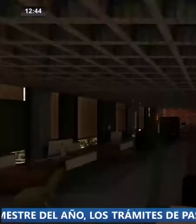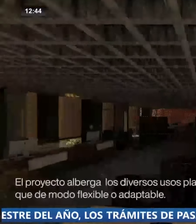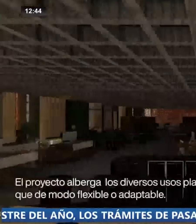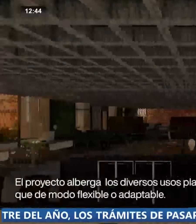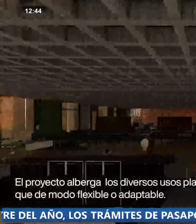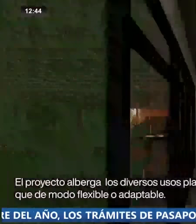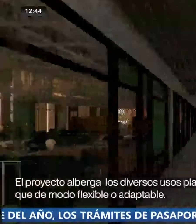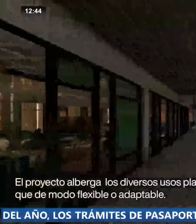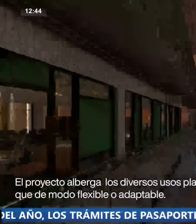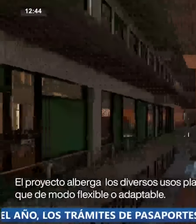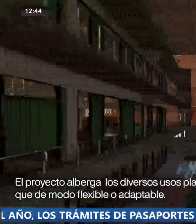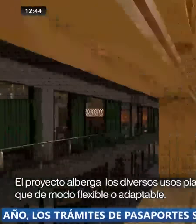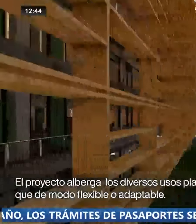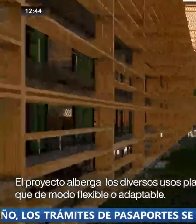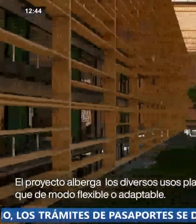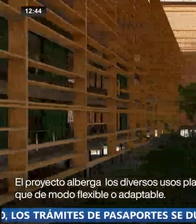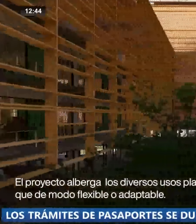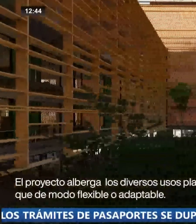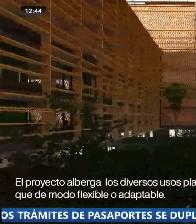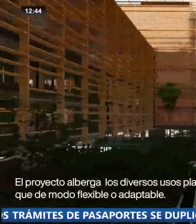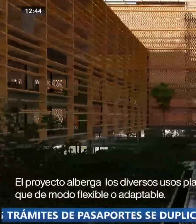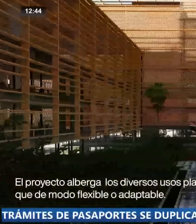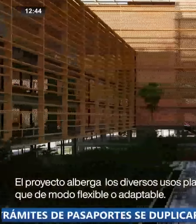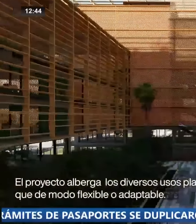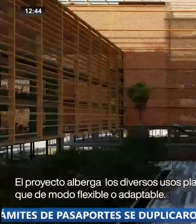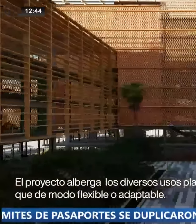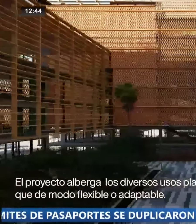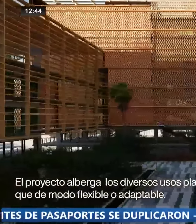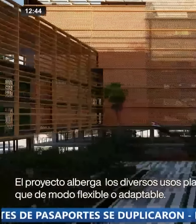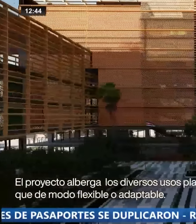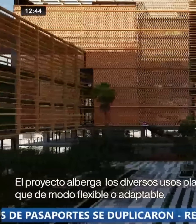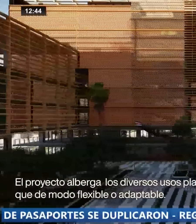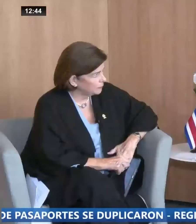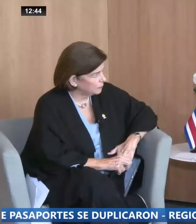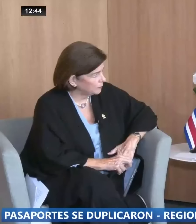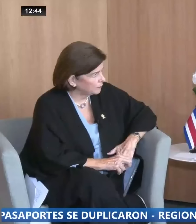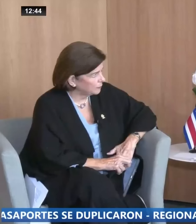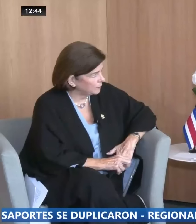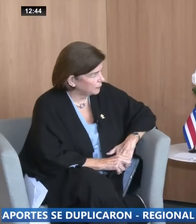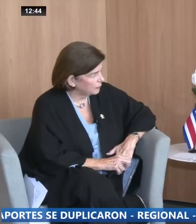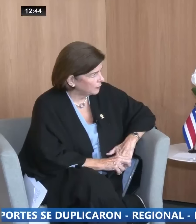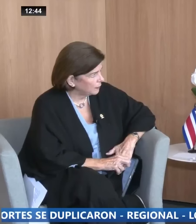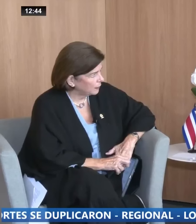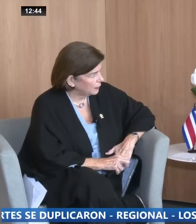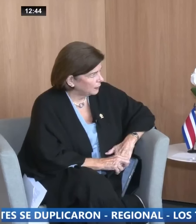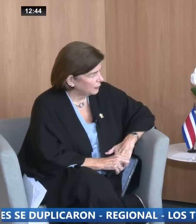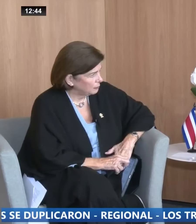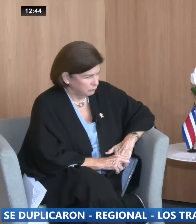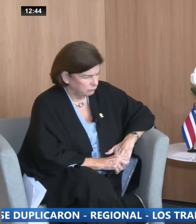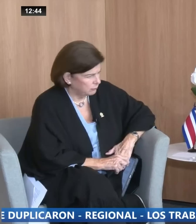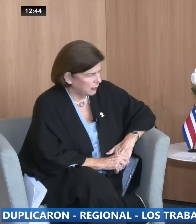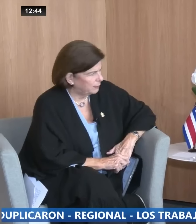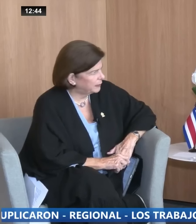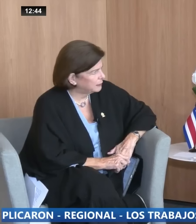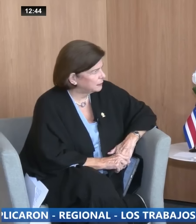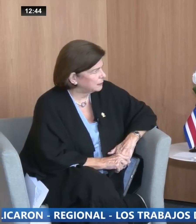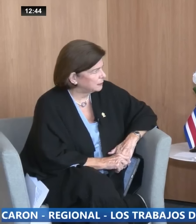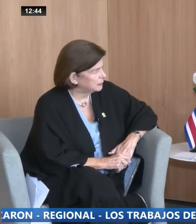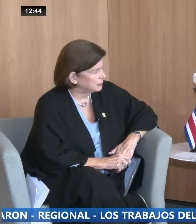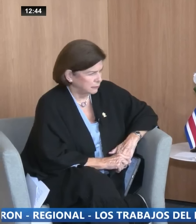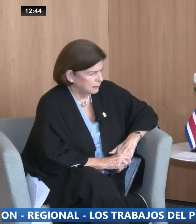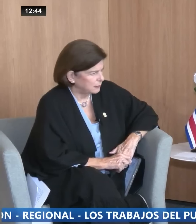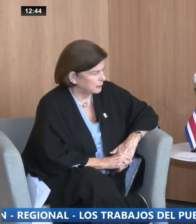que indicaron la oposición, por decirlo así, doña Pilar, que pueda erosionarse la institucionalidad tras estos ataques